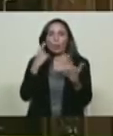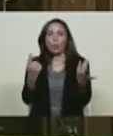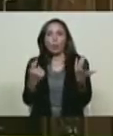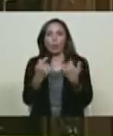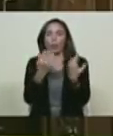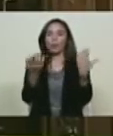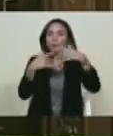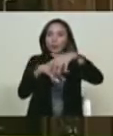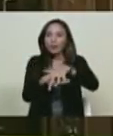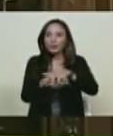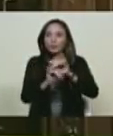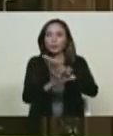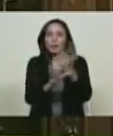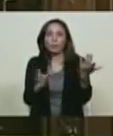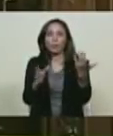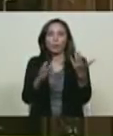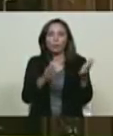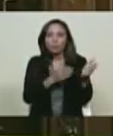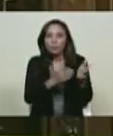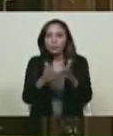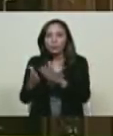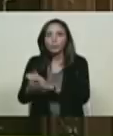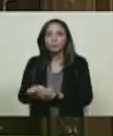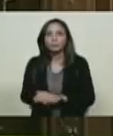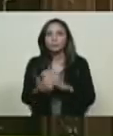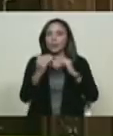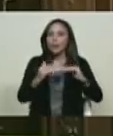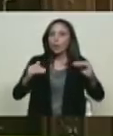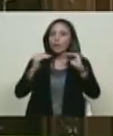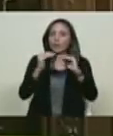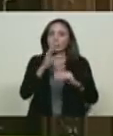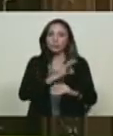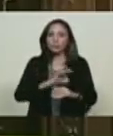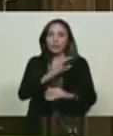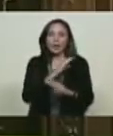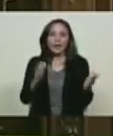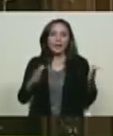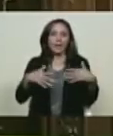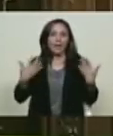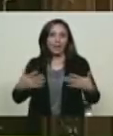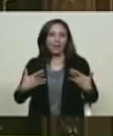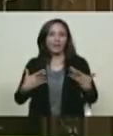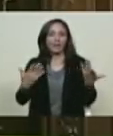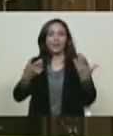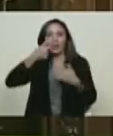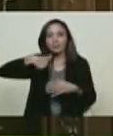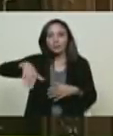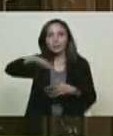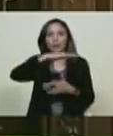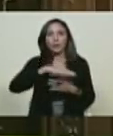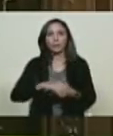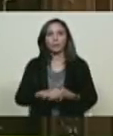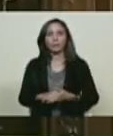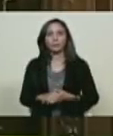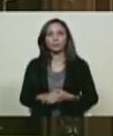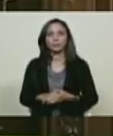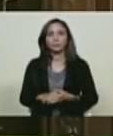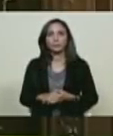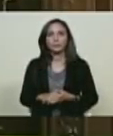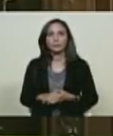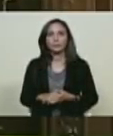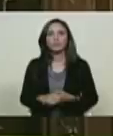la integración social, de la cohesión social, de la igualdad social, de la felicidad social, hacia el fortalecimiento de la democracia